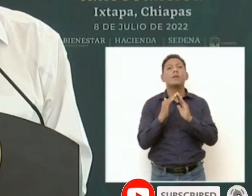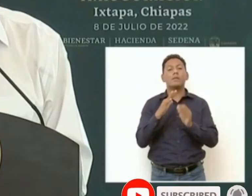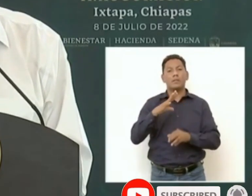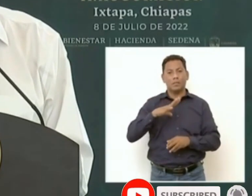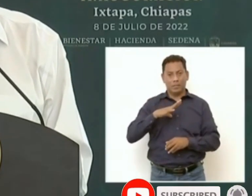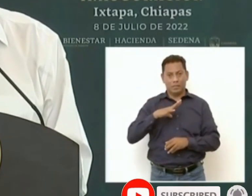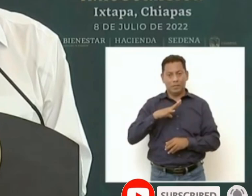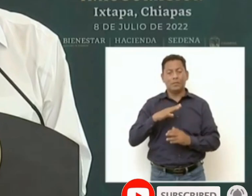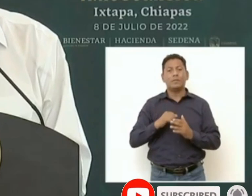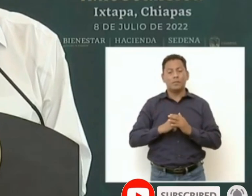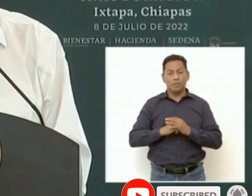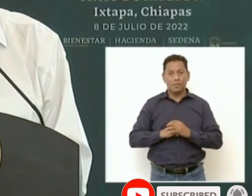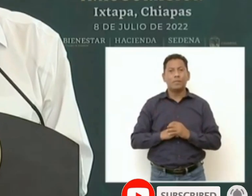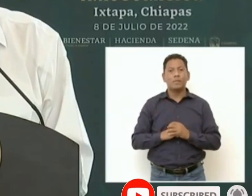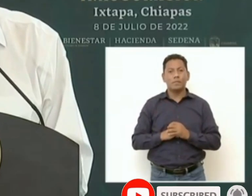1.351.000 viviendas,